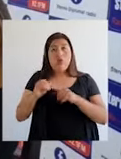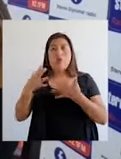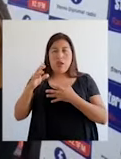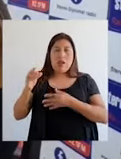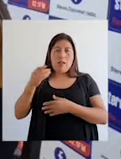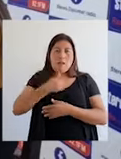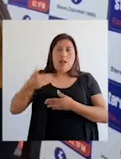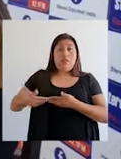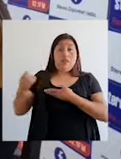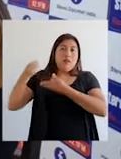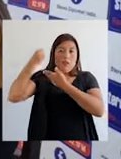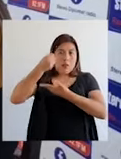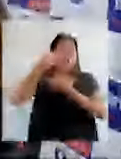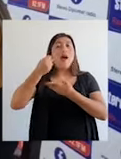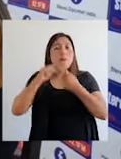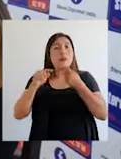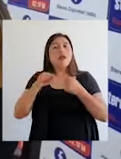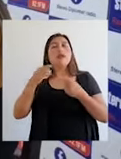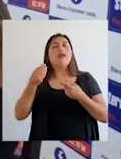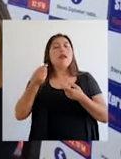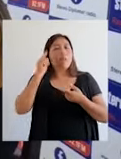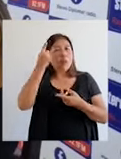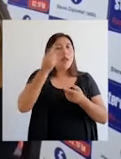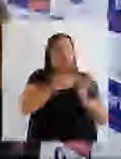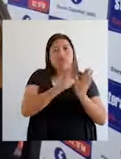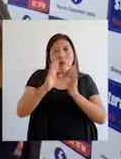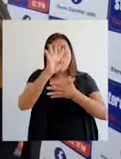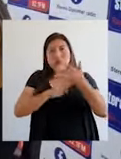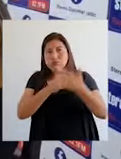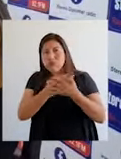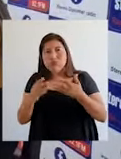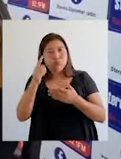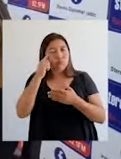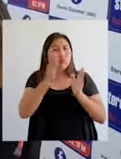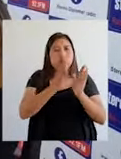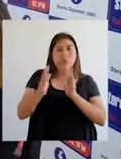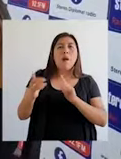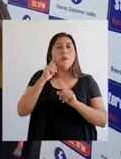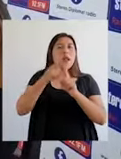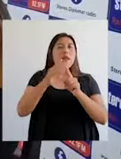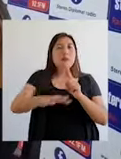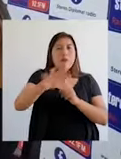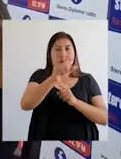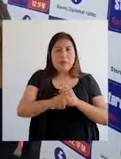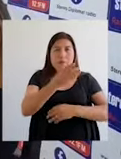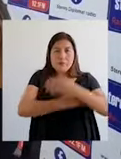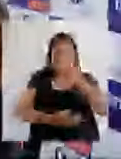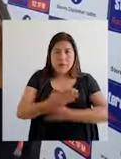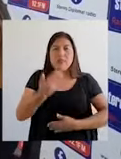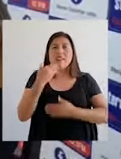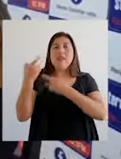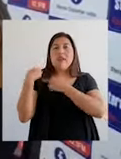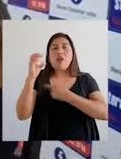presupuesto asignado debe dirigirse a tener planes, proyectos y programas para personas con discapacidad de esa jurisdicción, que están a cargo de quién, de la